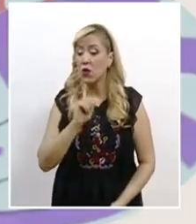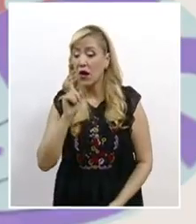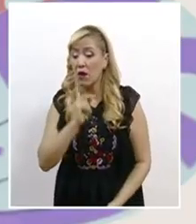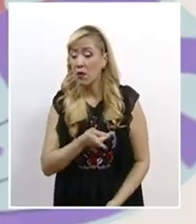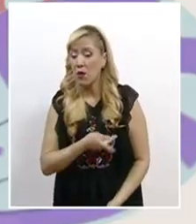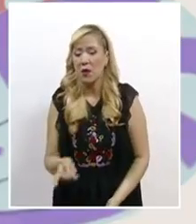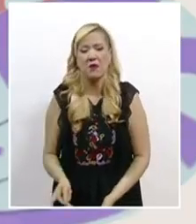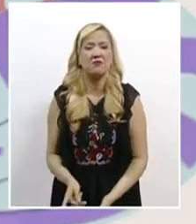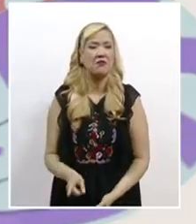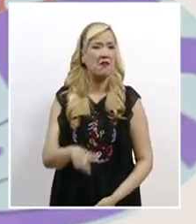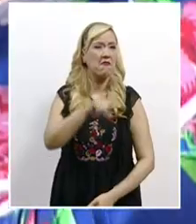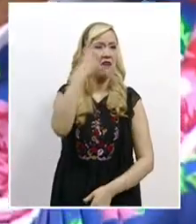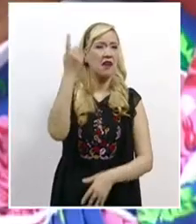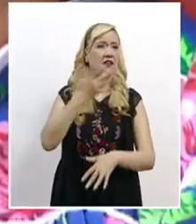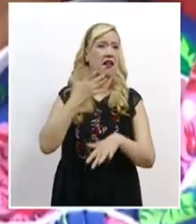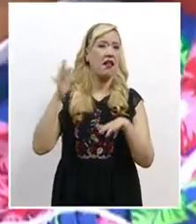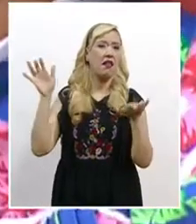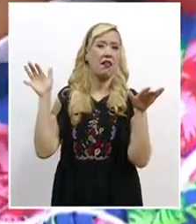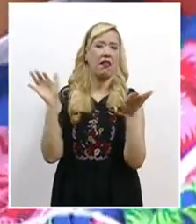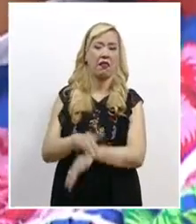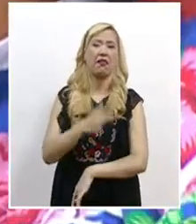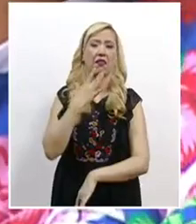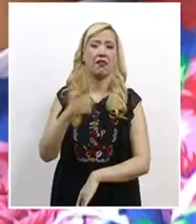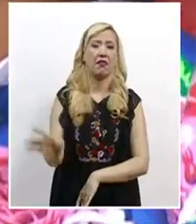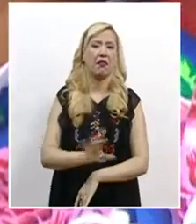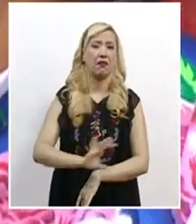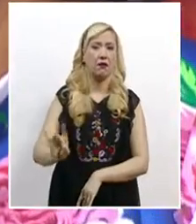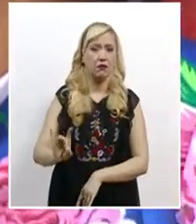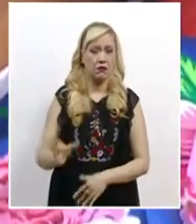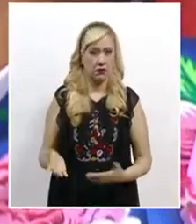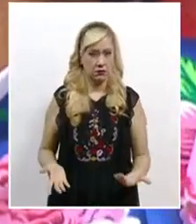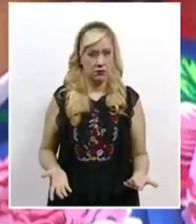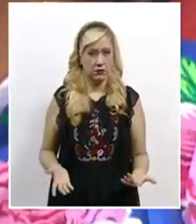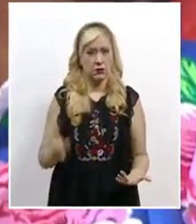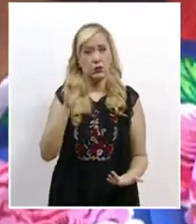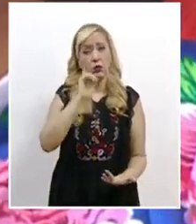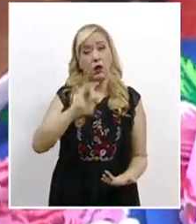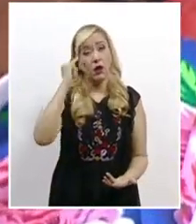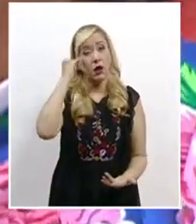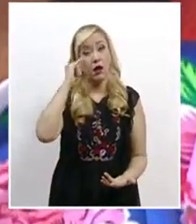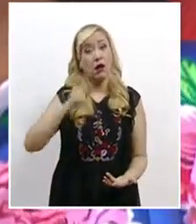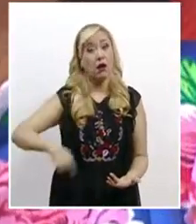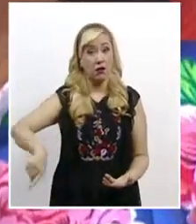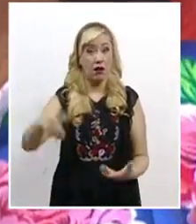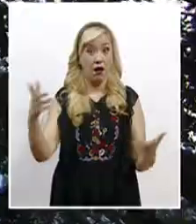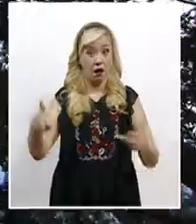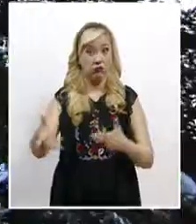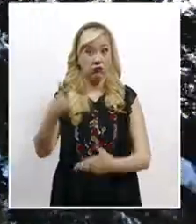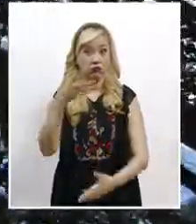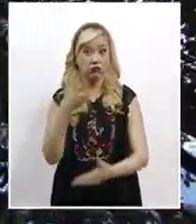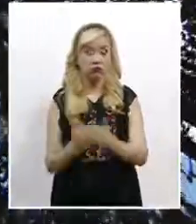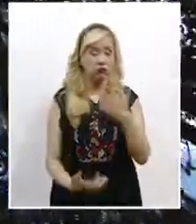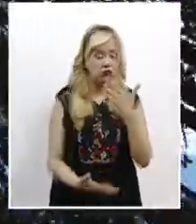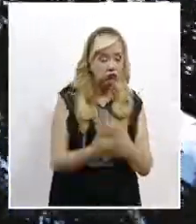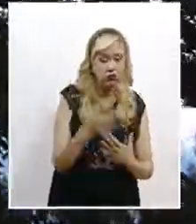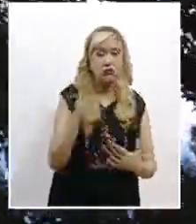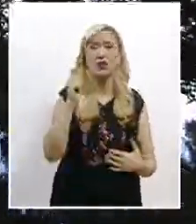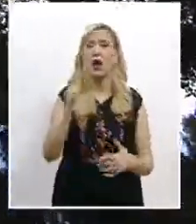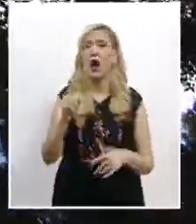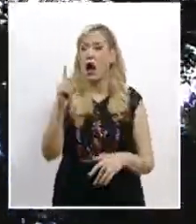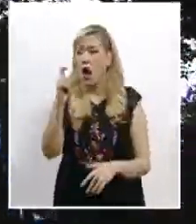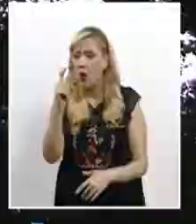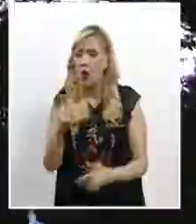vulnerables. Puntualizó que en las comunidades indígenas las mujeres están a cargo de la gestión de los recursos naturales, es decir, del